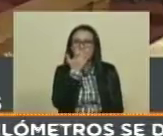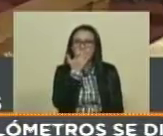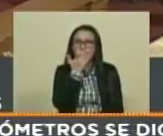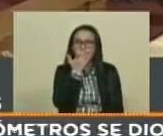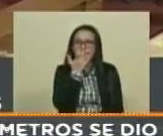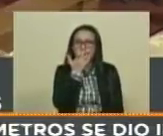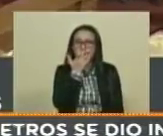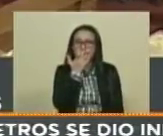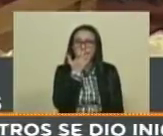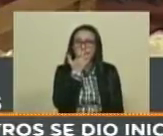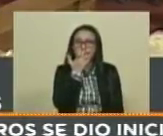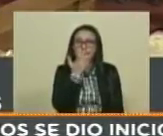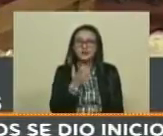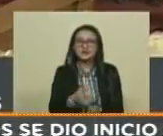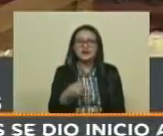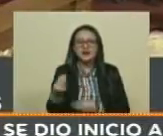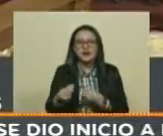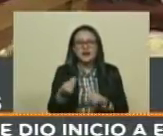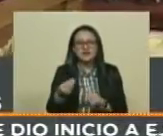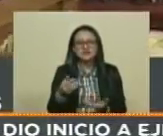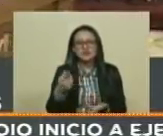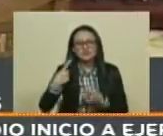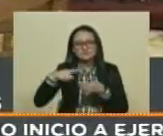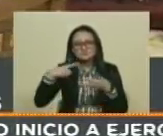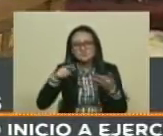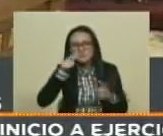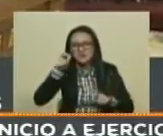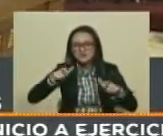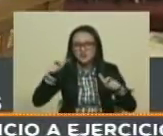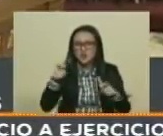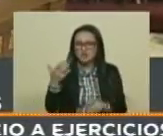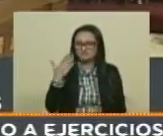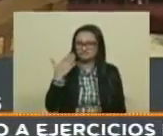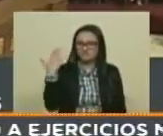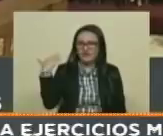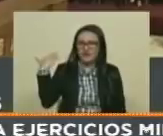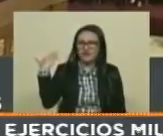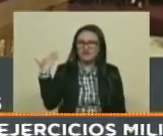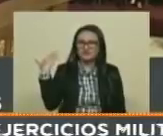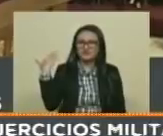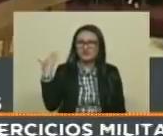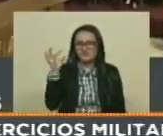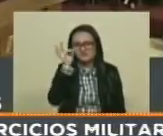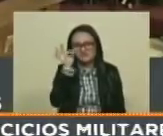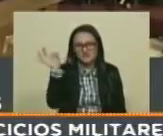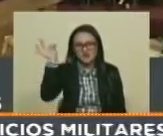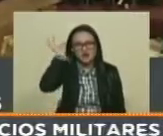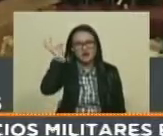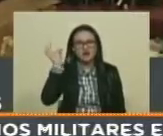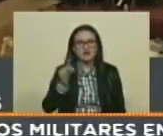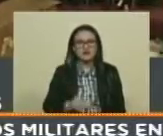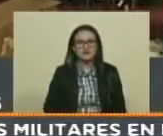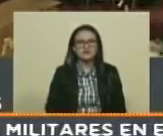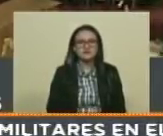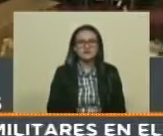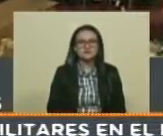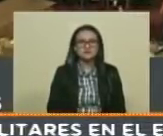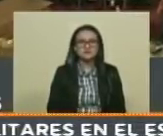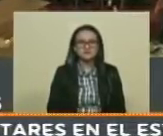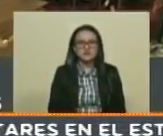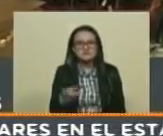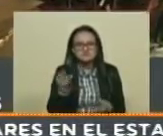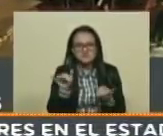en este cargo? ¿Qué hizo Mantellini? ¿Qué hizo Serpa Arca? ¿Qué hizo Iván Darío Badel sobre estos